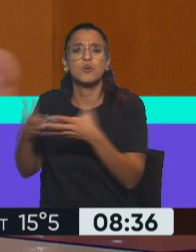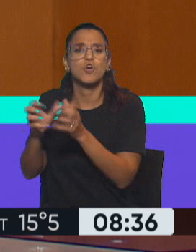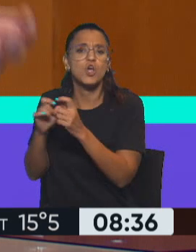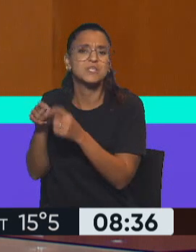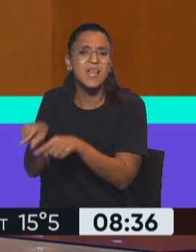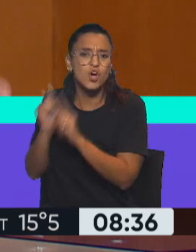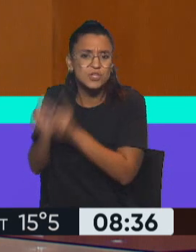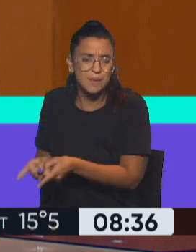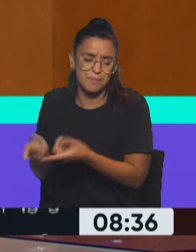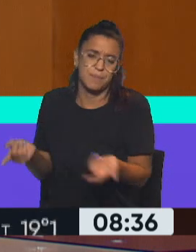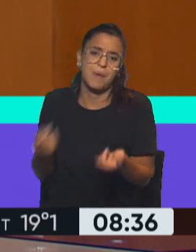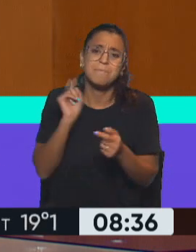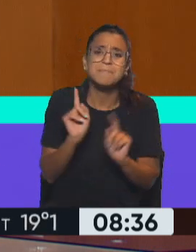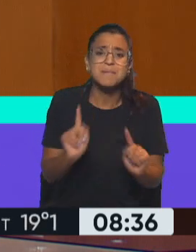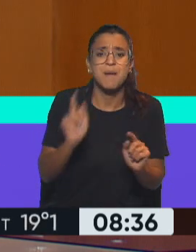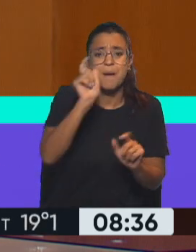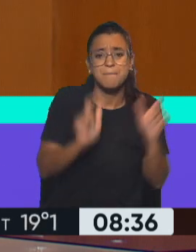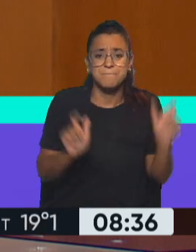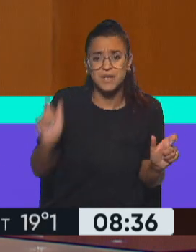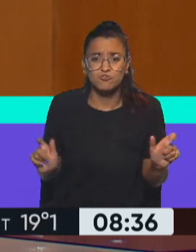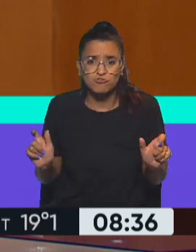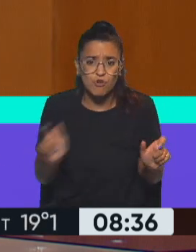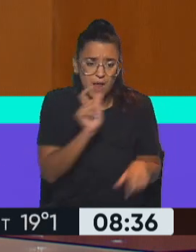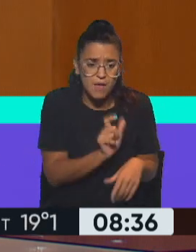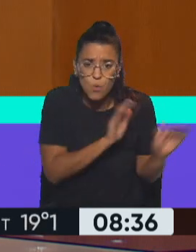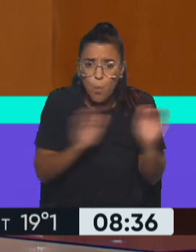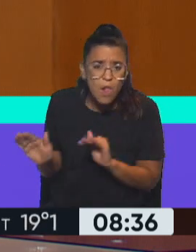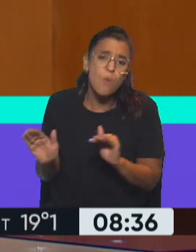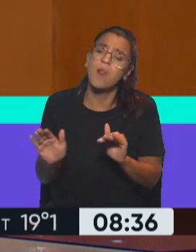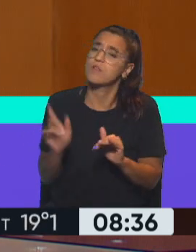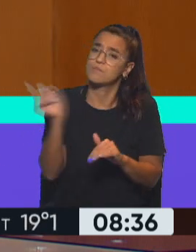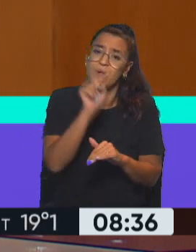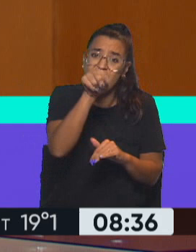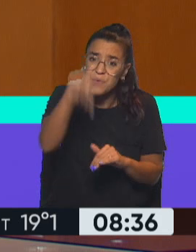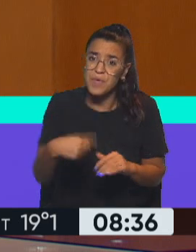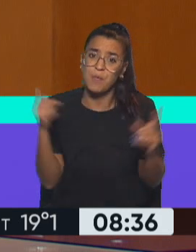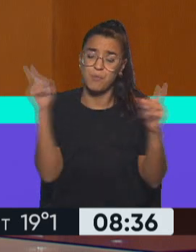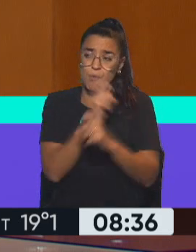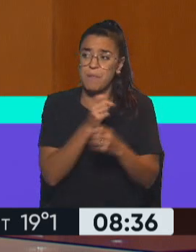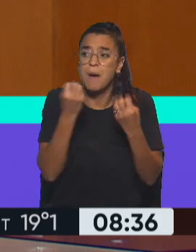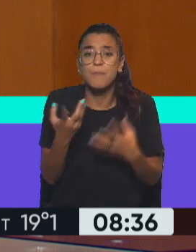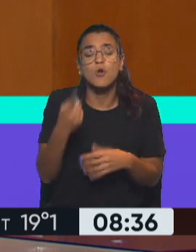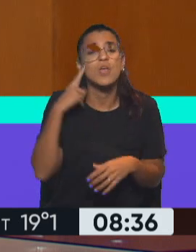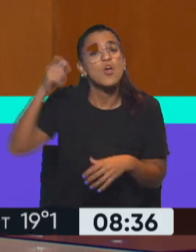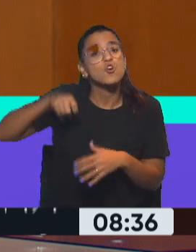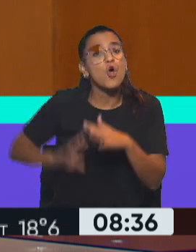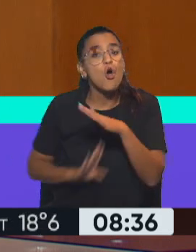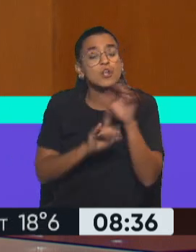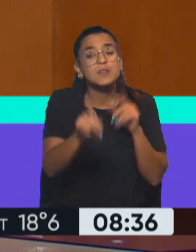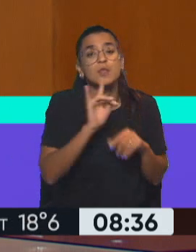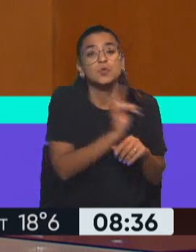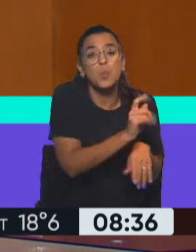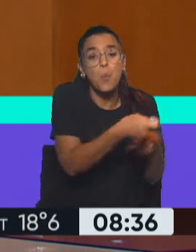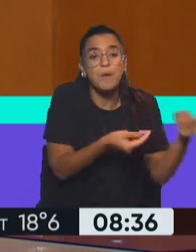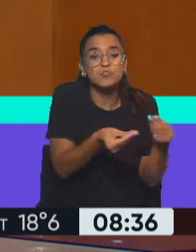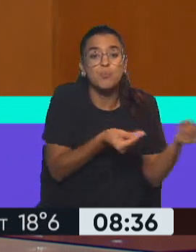también a una persona que puede lo más puede lo menos y ahí hay un problema porque la corte maneja su propio presupuesto